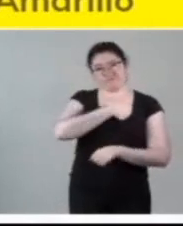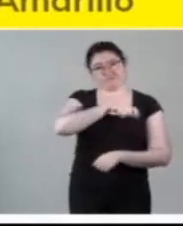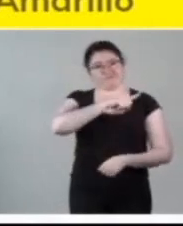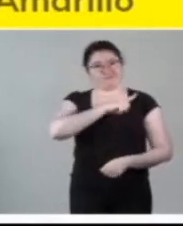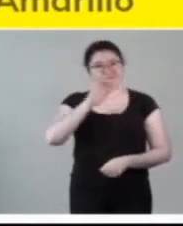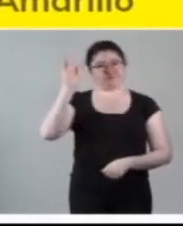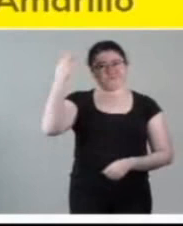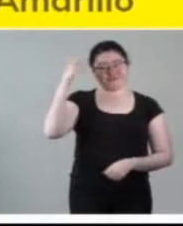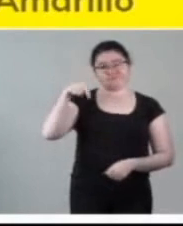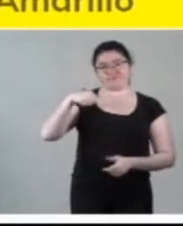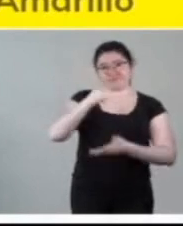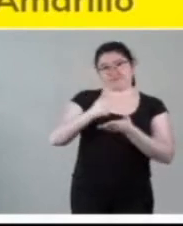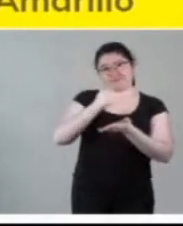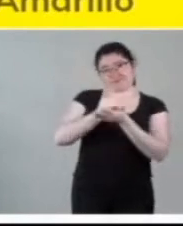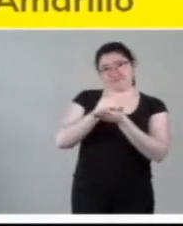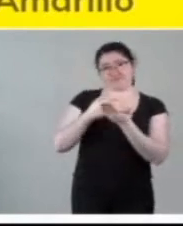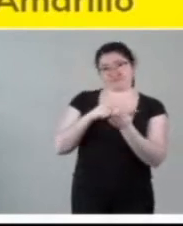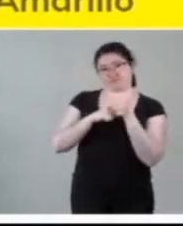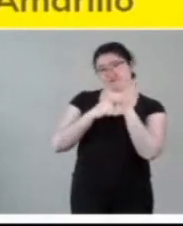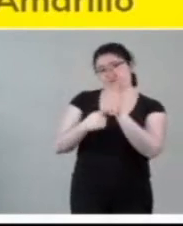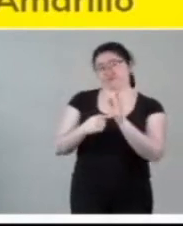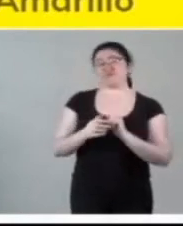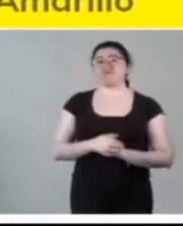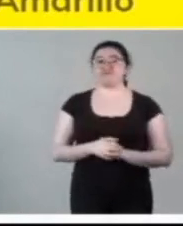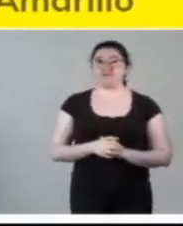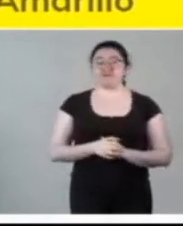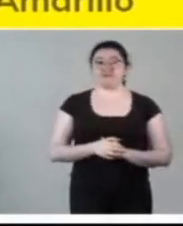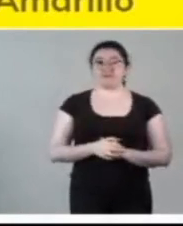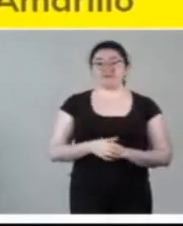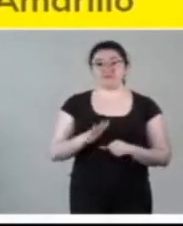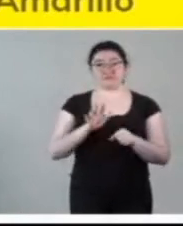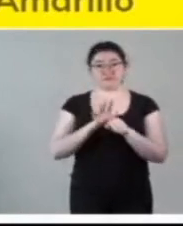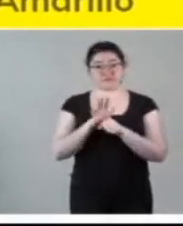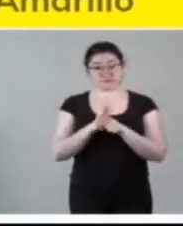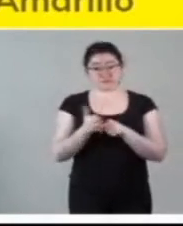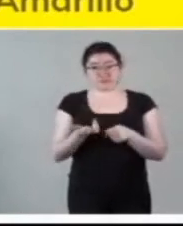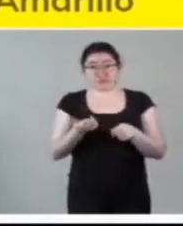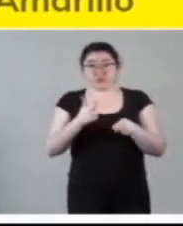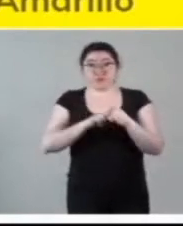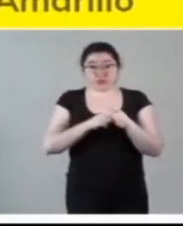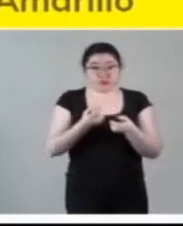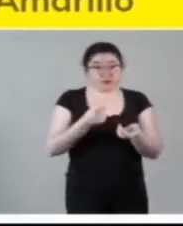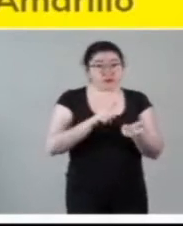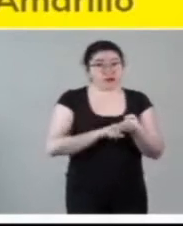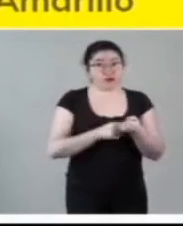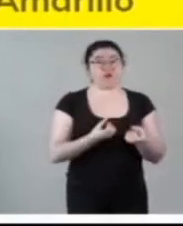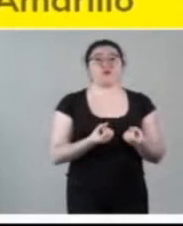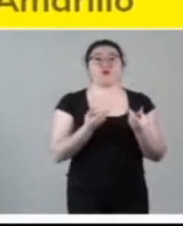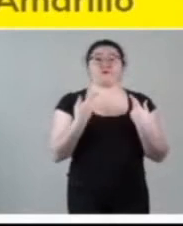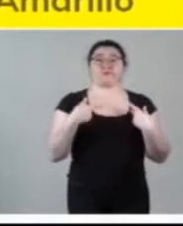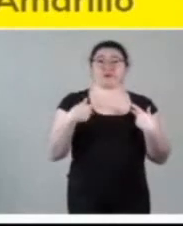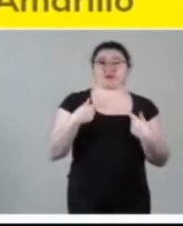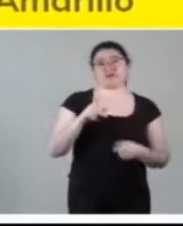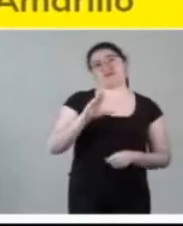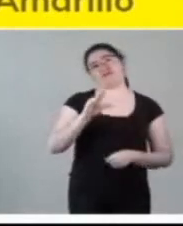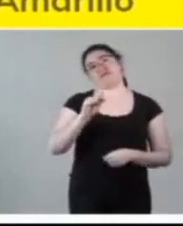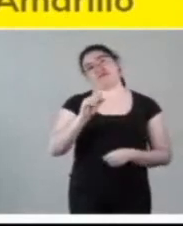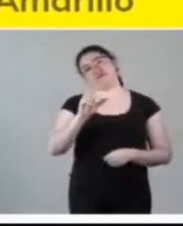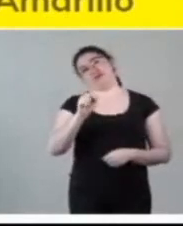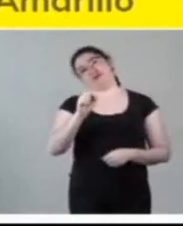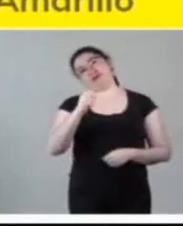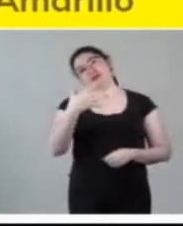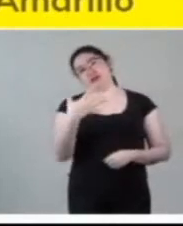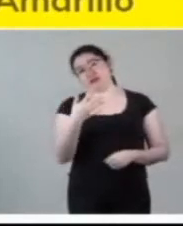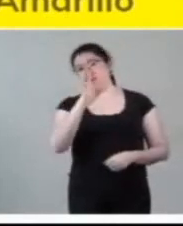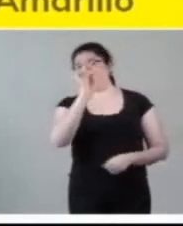de México. En el caso del indicador ponderado de ocupación hospitalaria, estamos en 65%, ya en